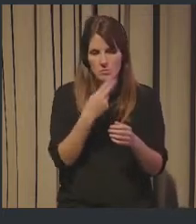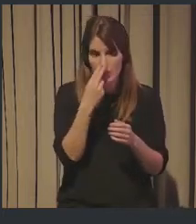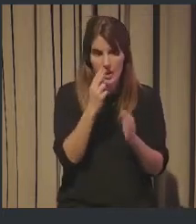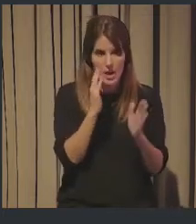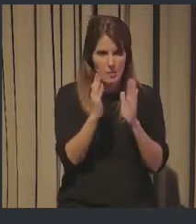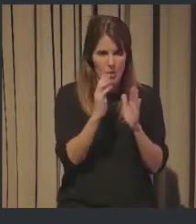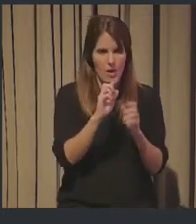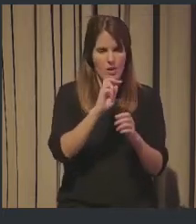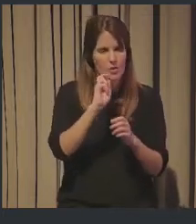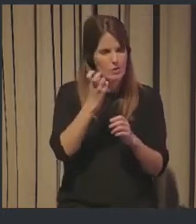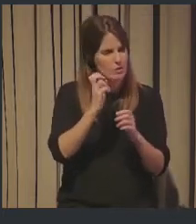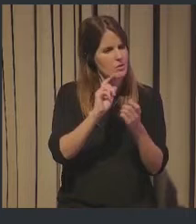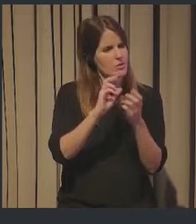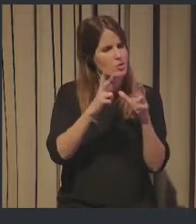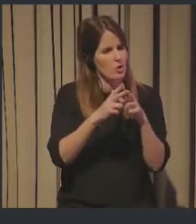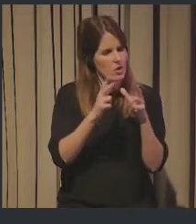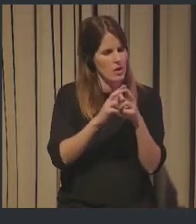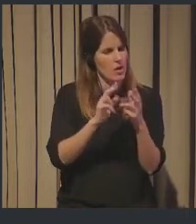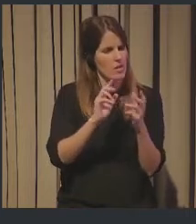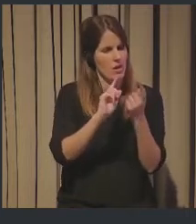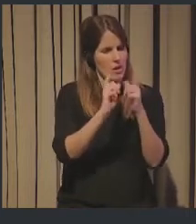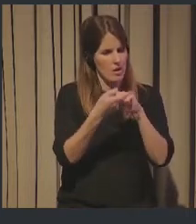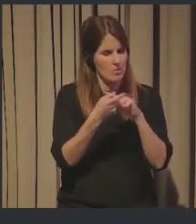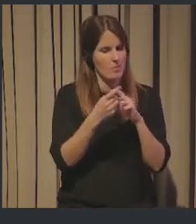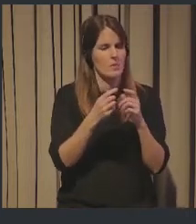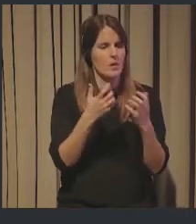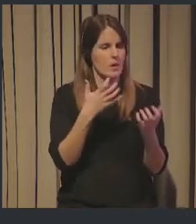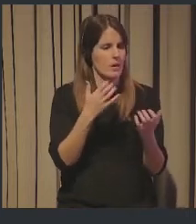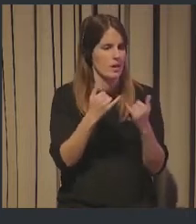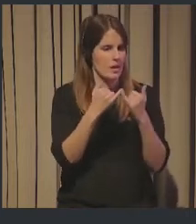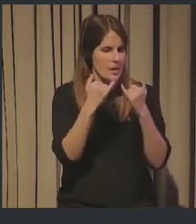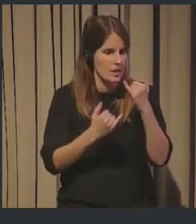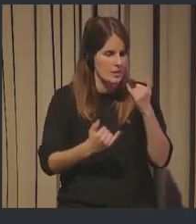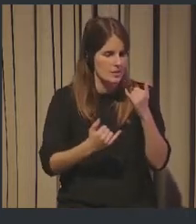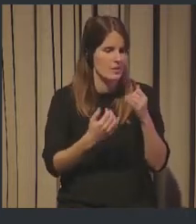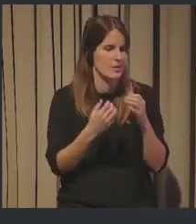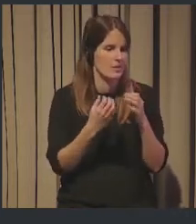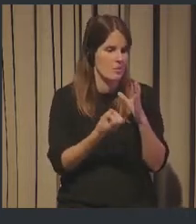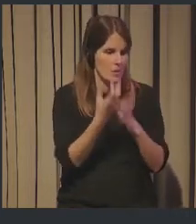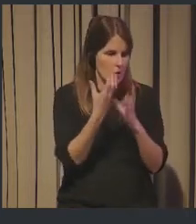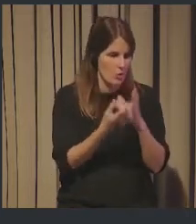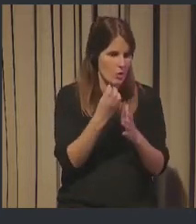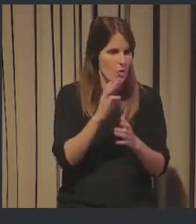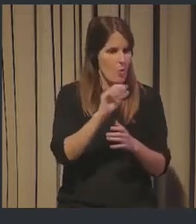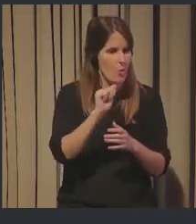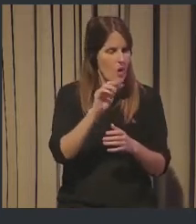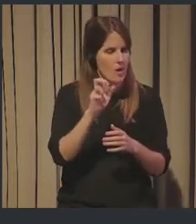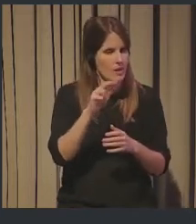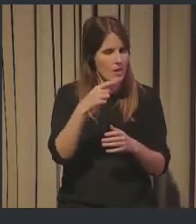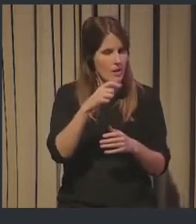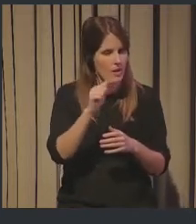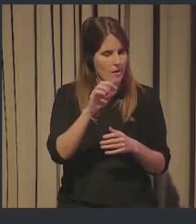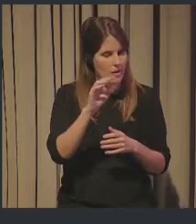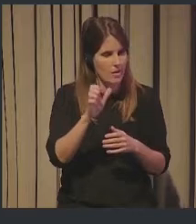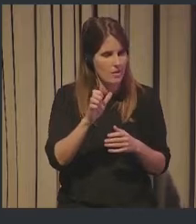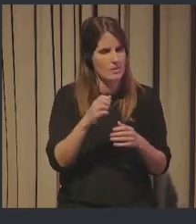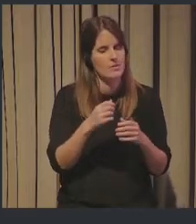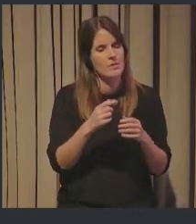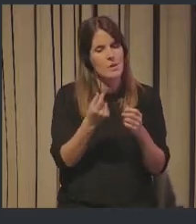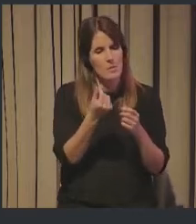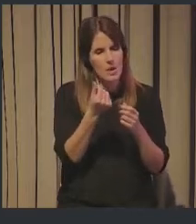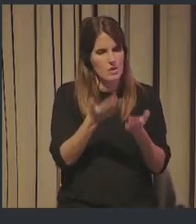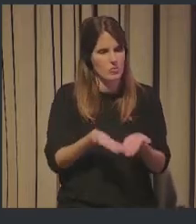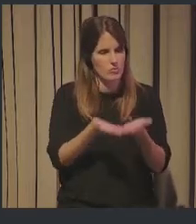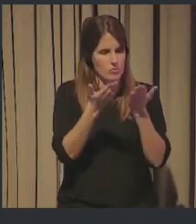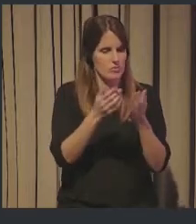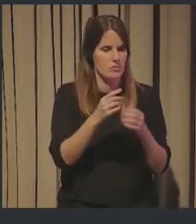muy turbulento, crisis del petróleo, Watergate, la hiperinflación a finales de los 70, todas